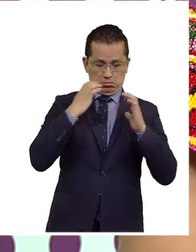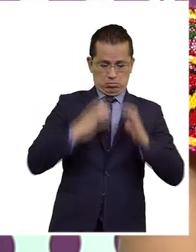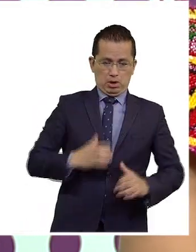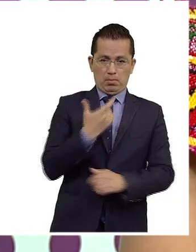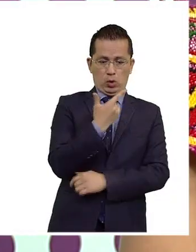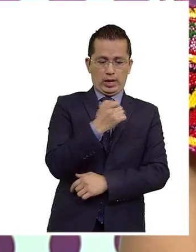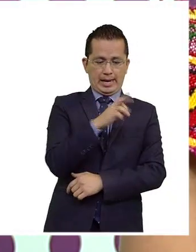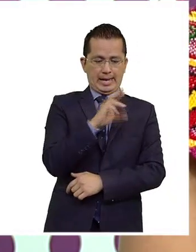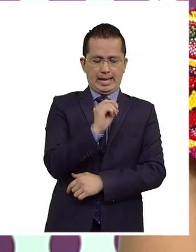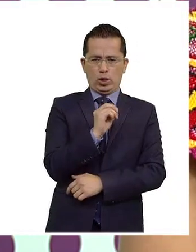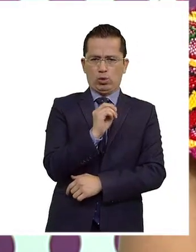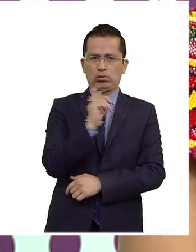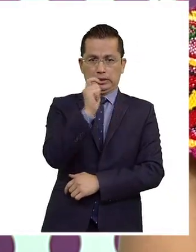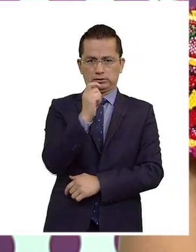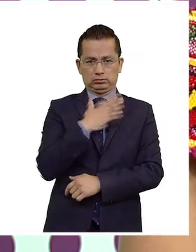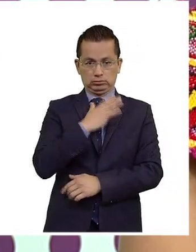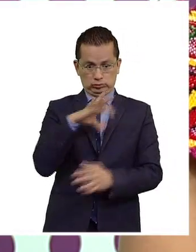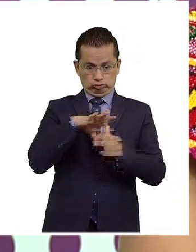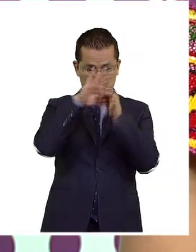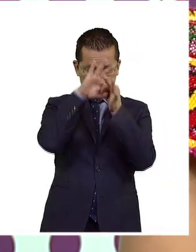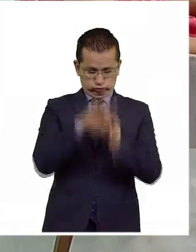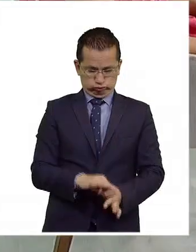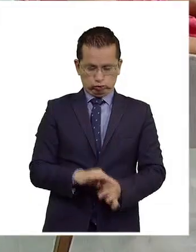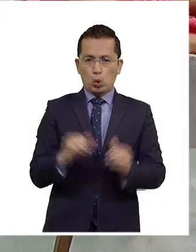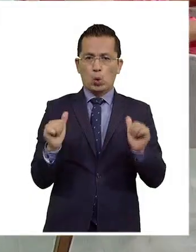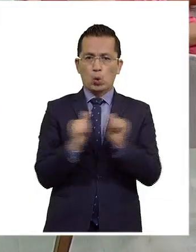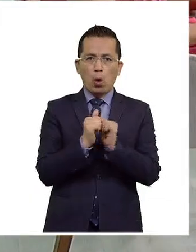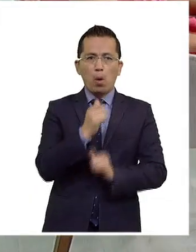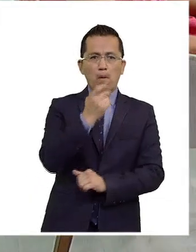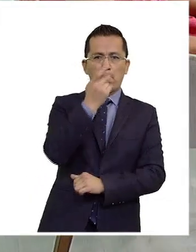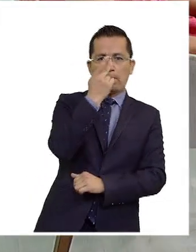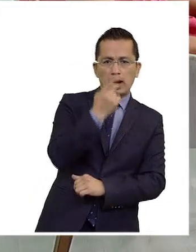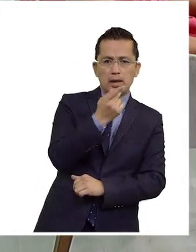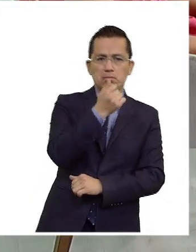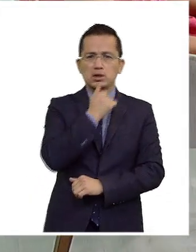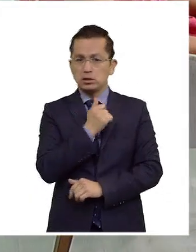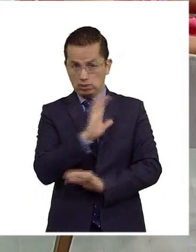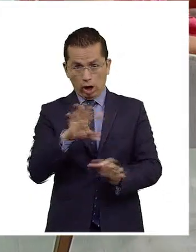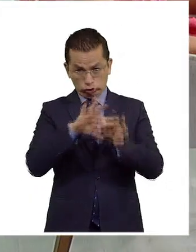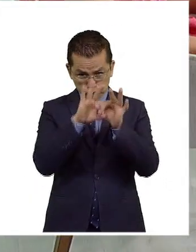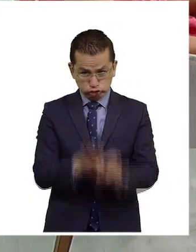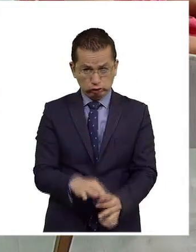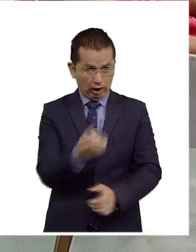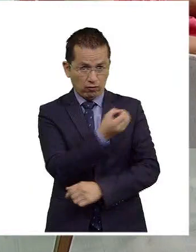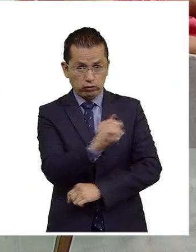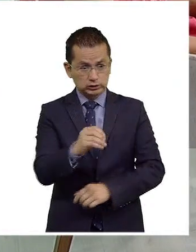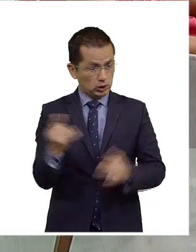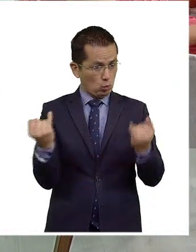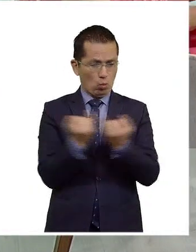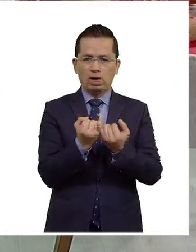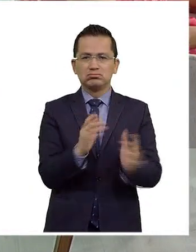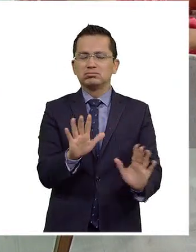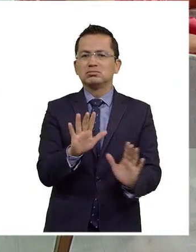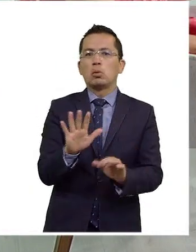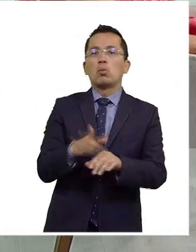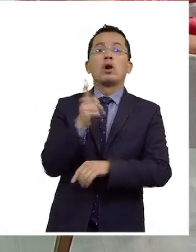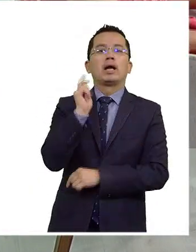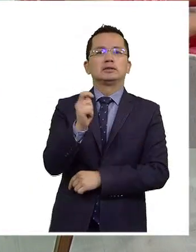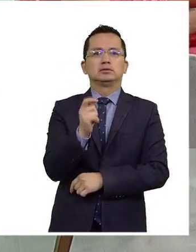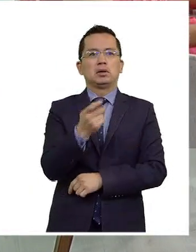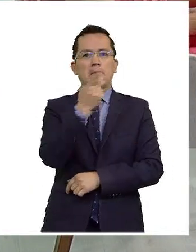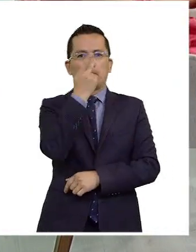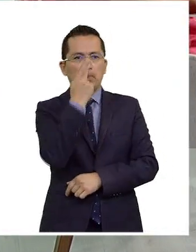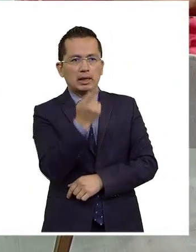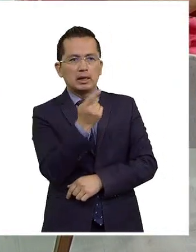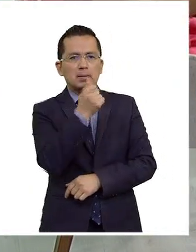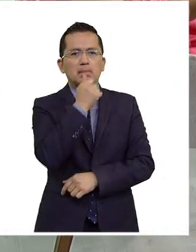los órganos sexuales, y además hay, bueno, partiendo de que los órganos sexuales no nada más son expresiones como